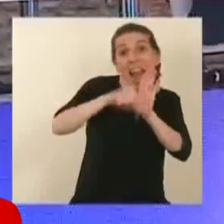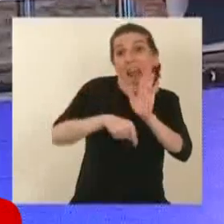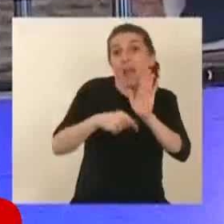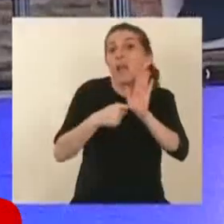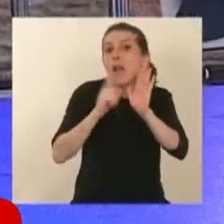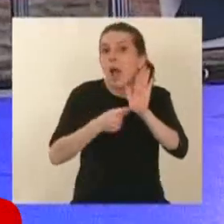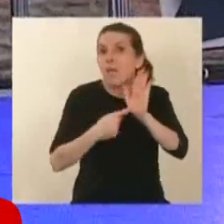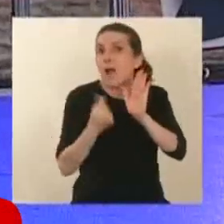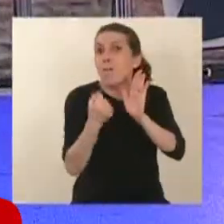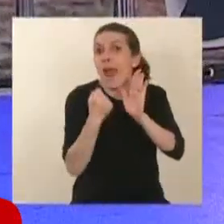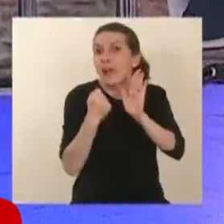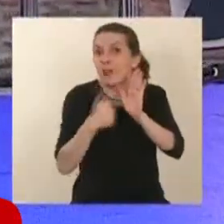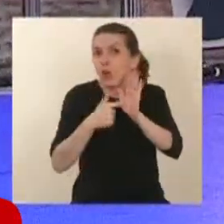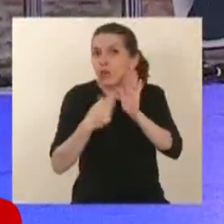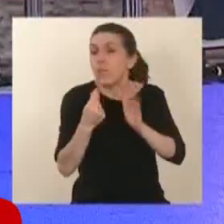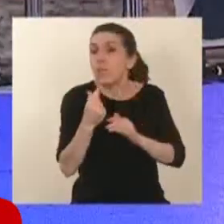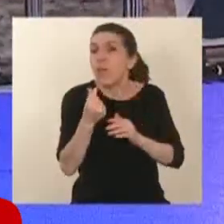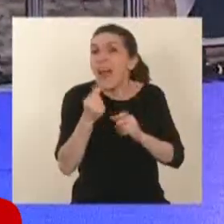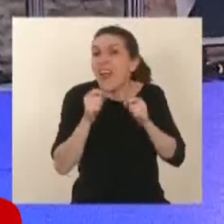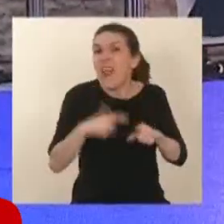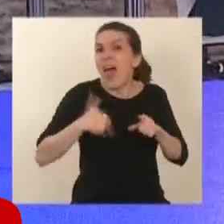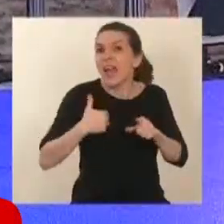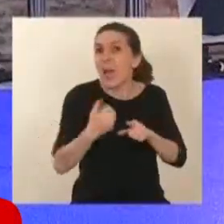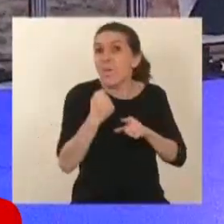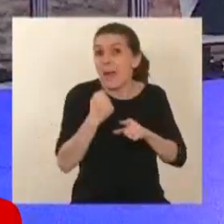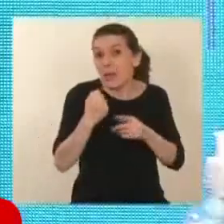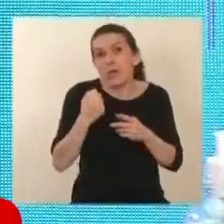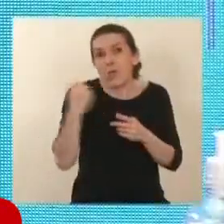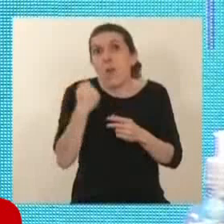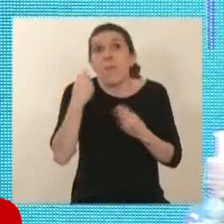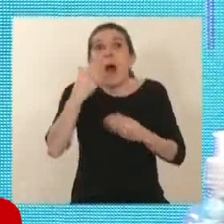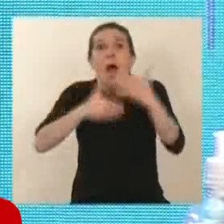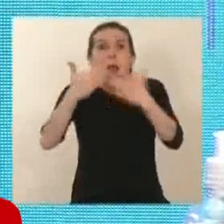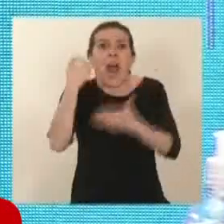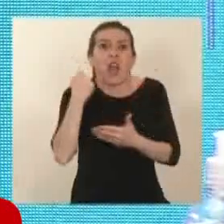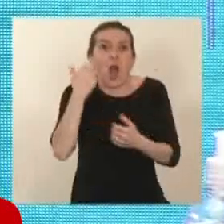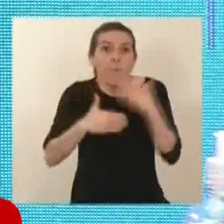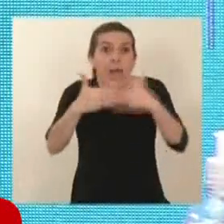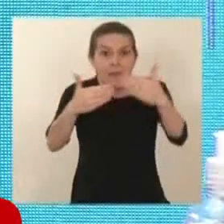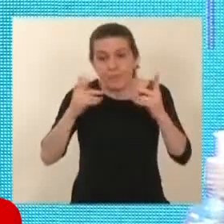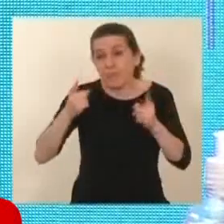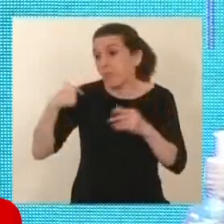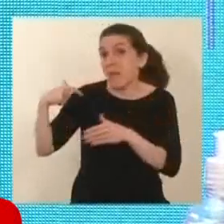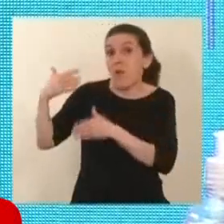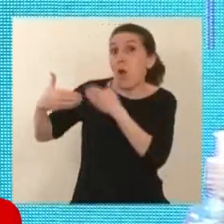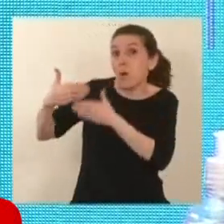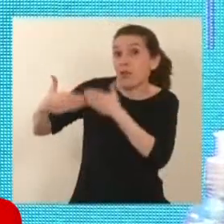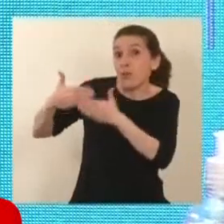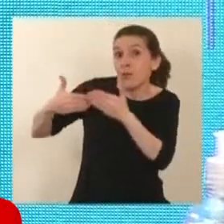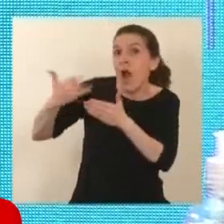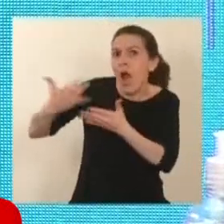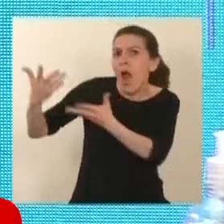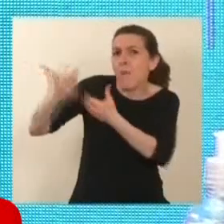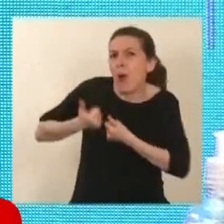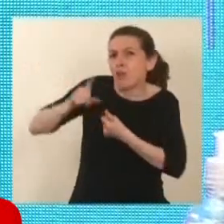moneda. Esto es importante para el desarrollo económico y social. A lo largo de este proceso recibimos muy fuertes